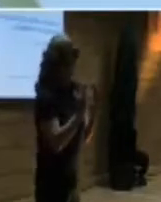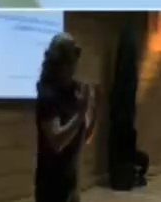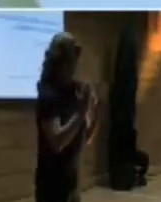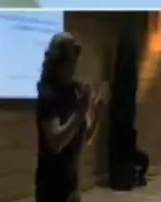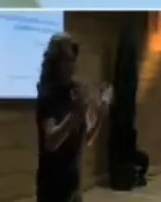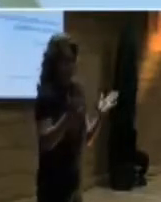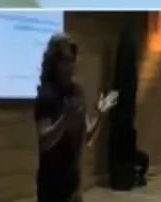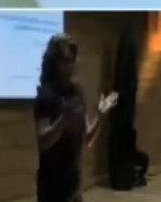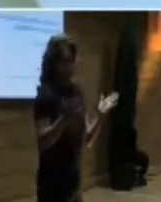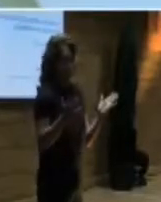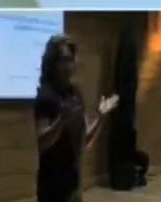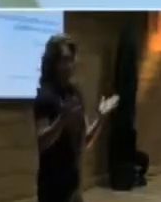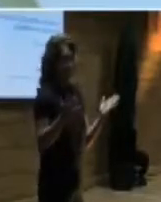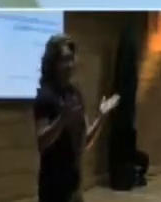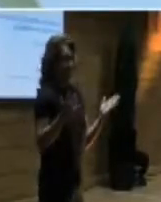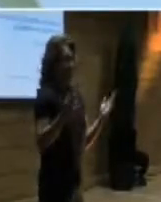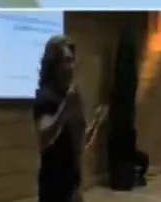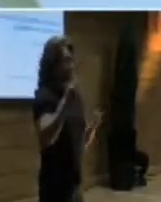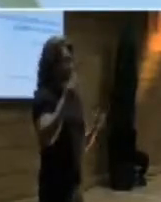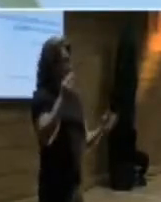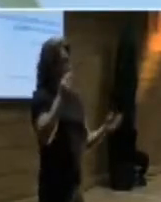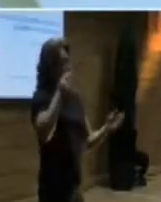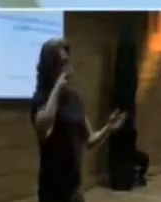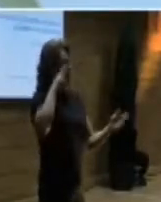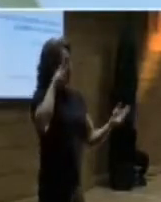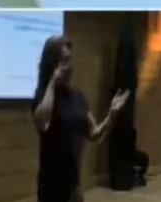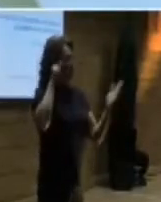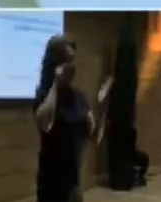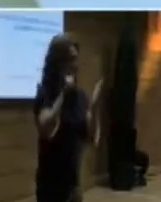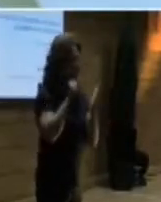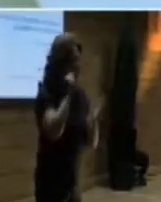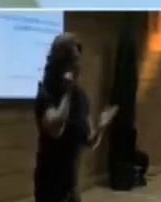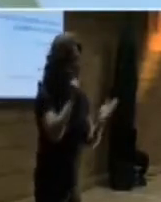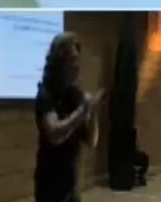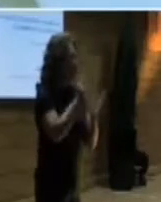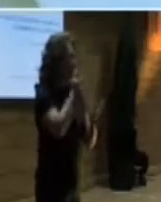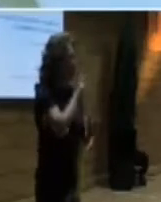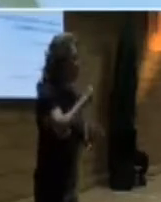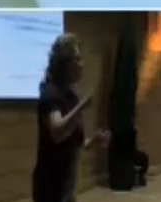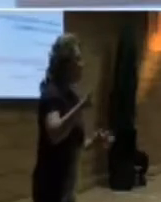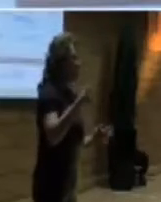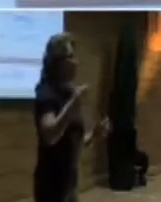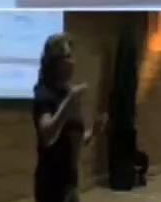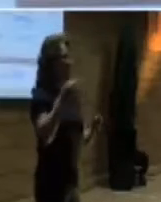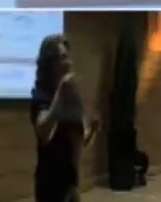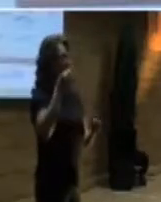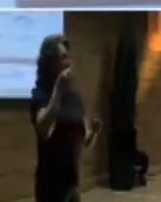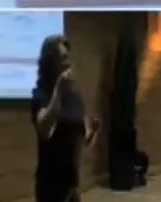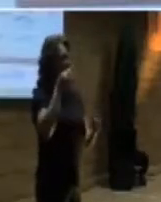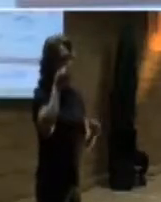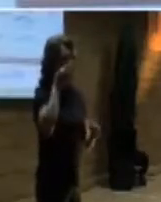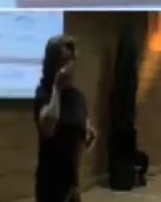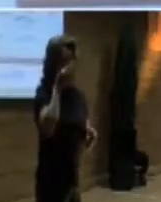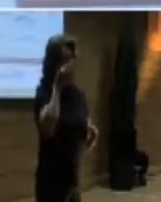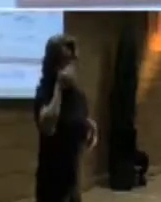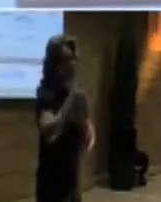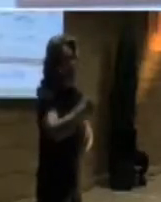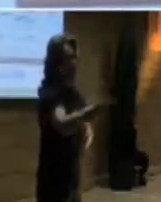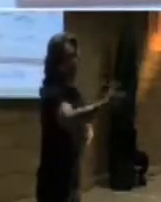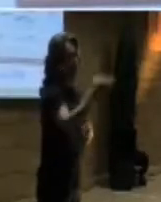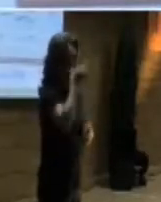hablando más de las perspectivas que de la situación real. Porque lo que yo voy a